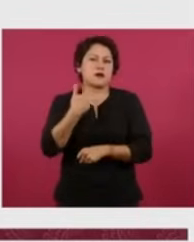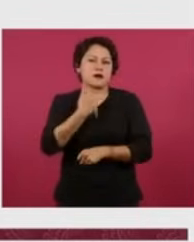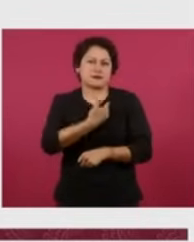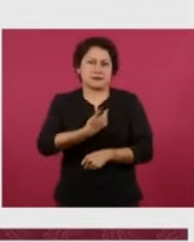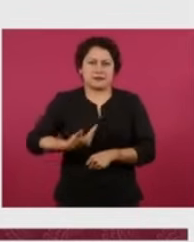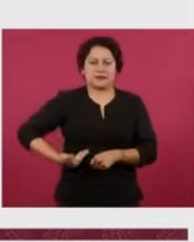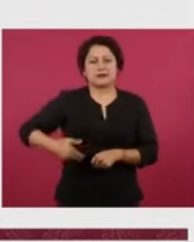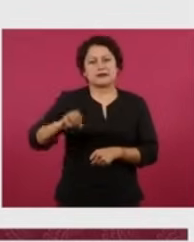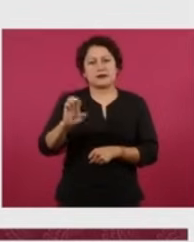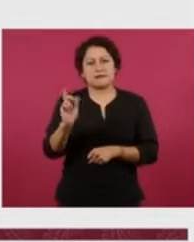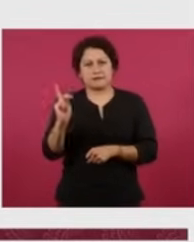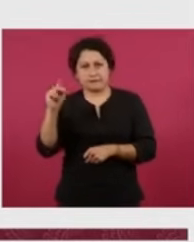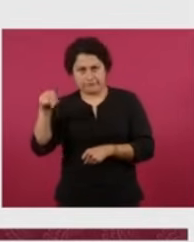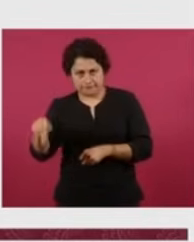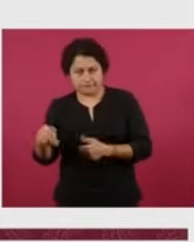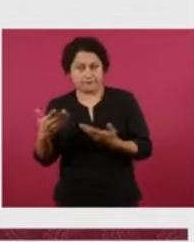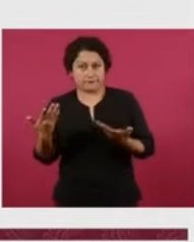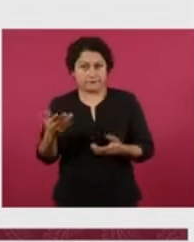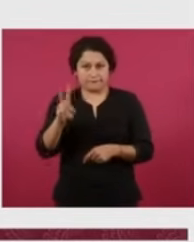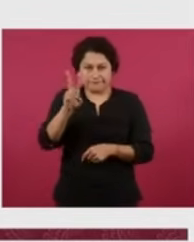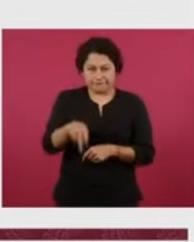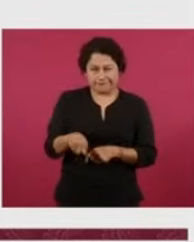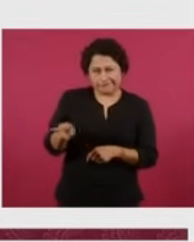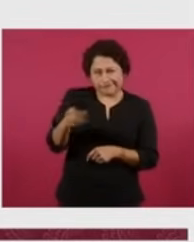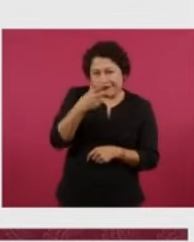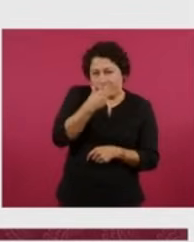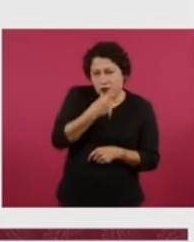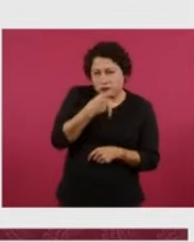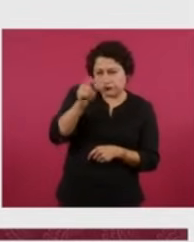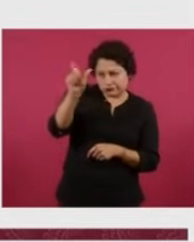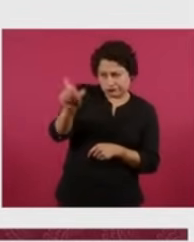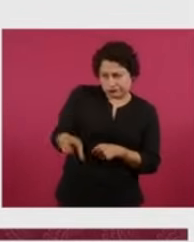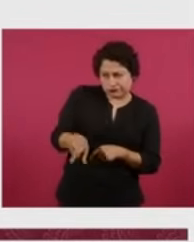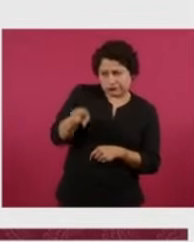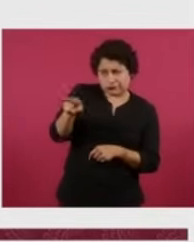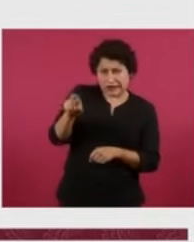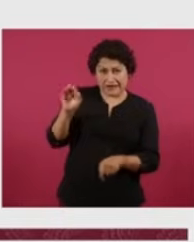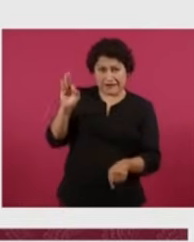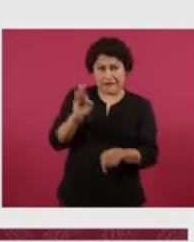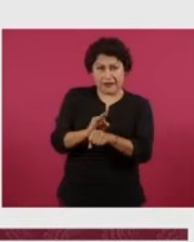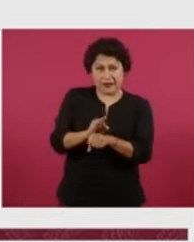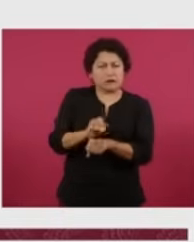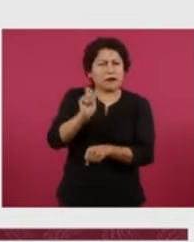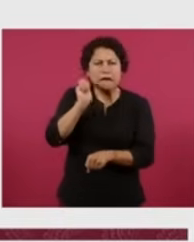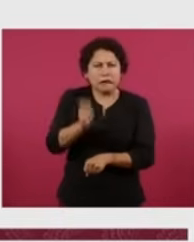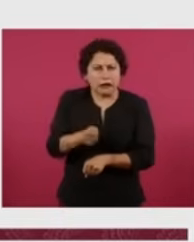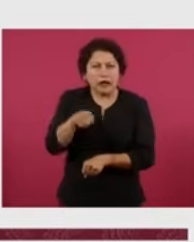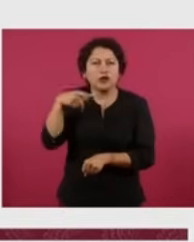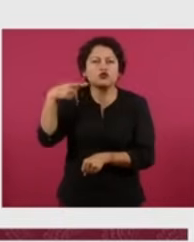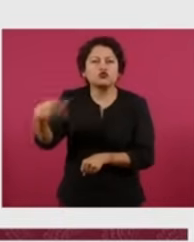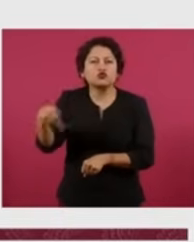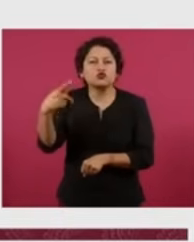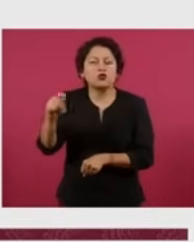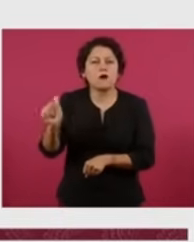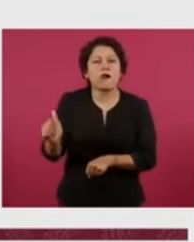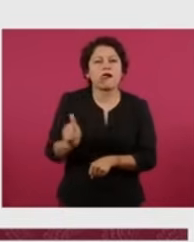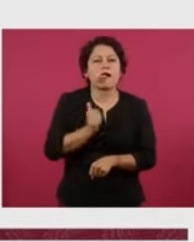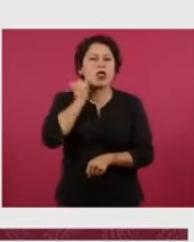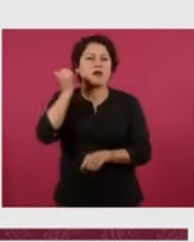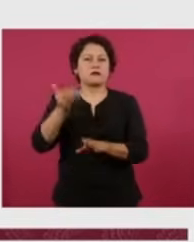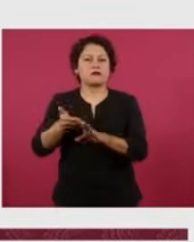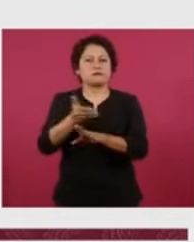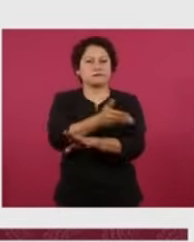nada, este señor es defensor de los privilegios, sus privilegios y de los intereses vinculados con el extinto